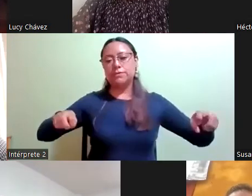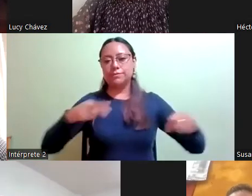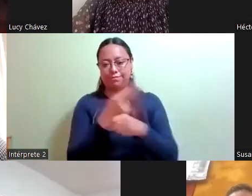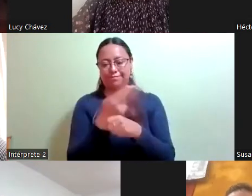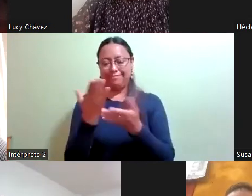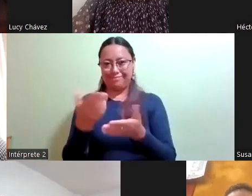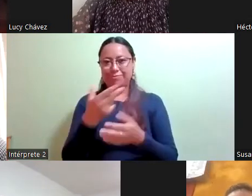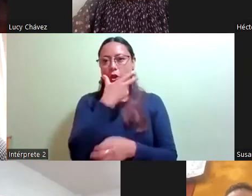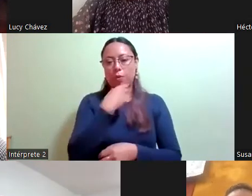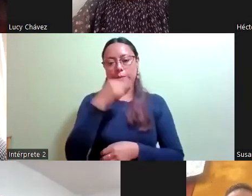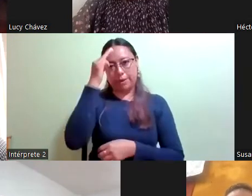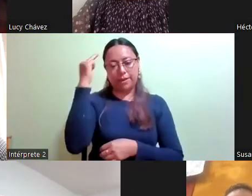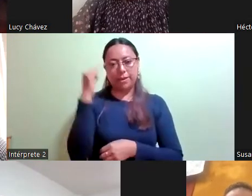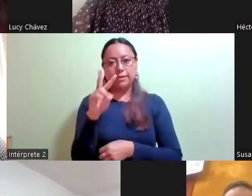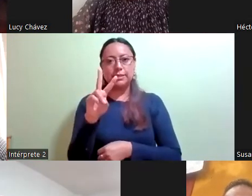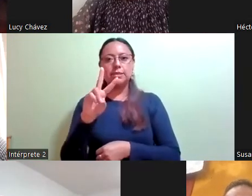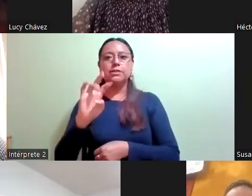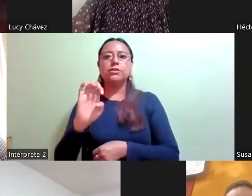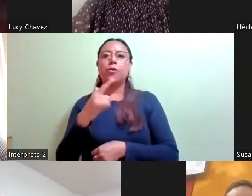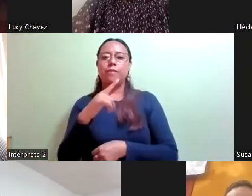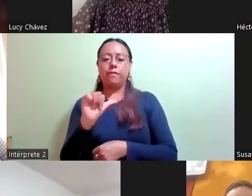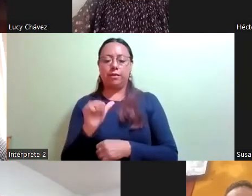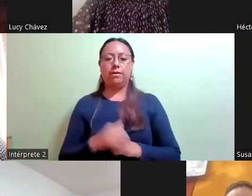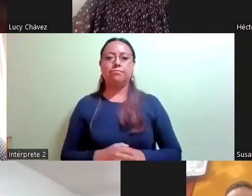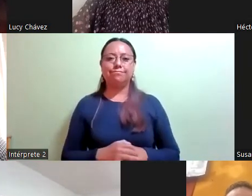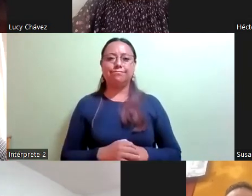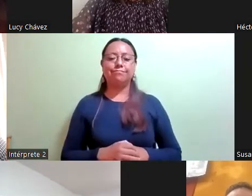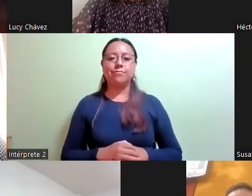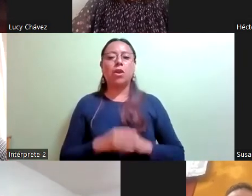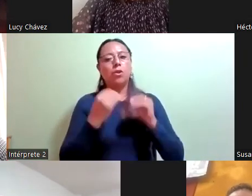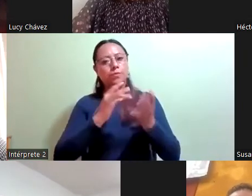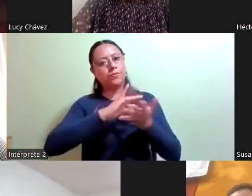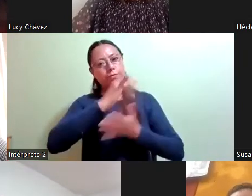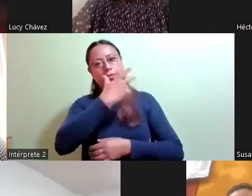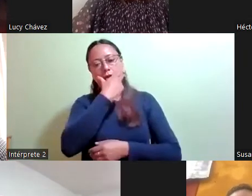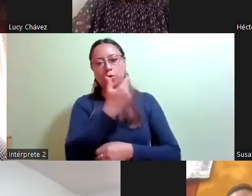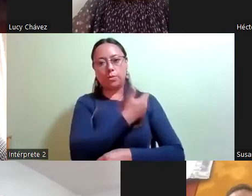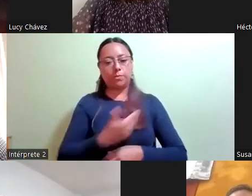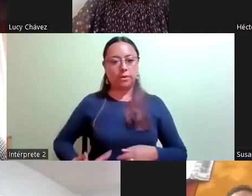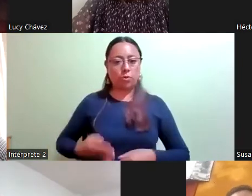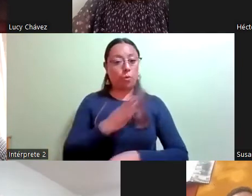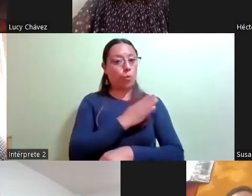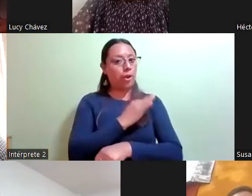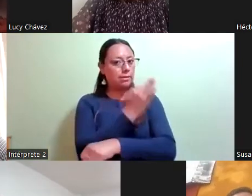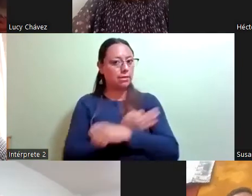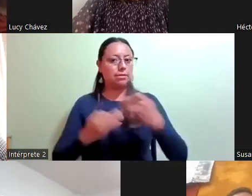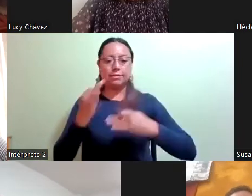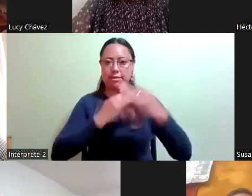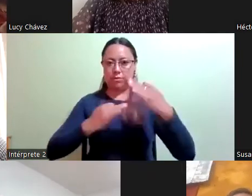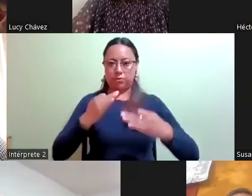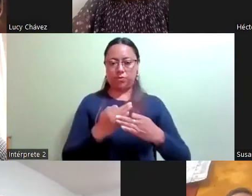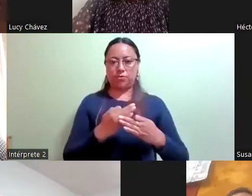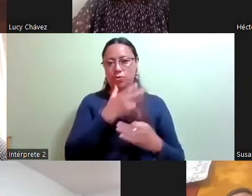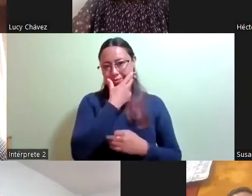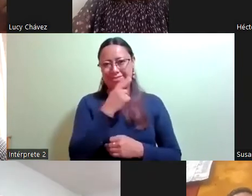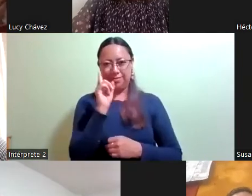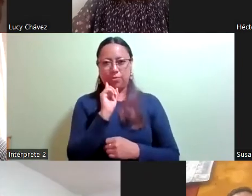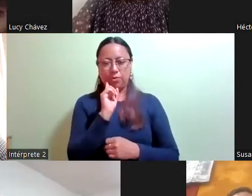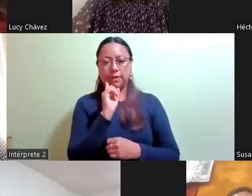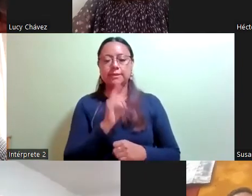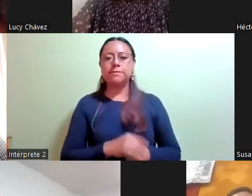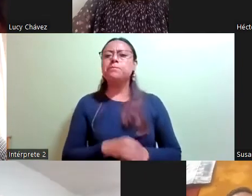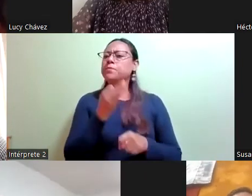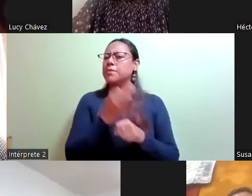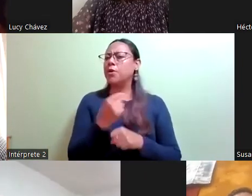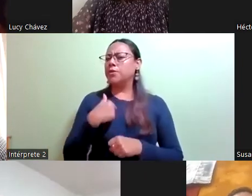Vega. Muchas gracias, presidente. Buena tarde a todas y todos. He